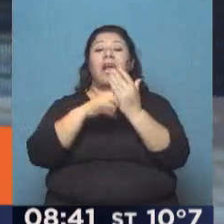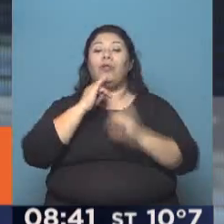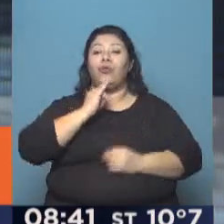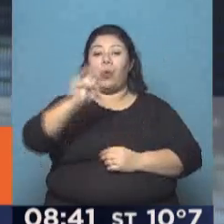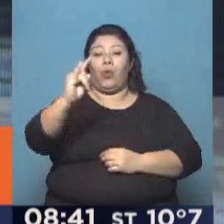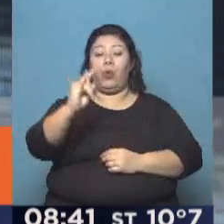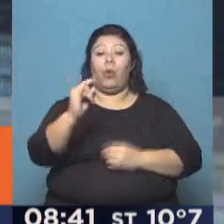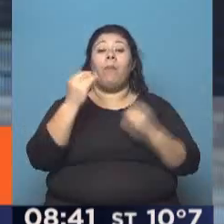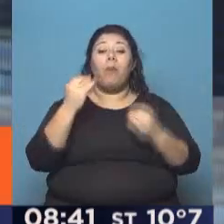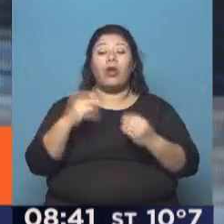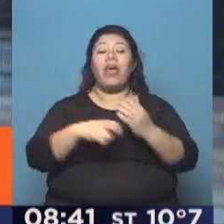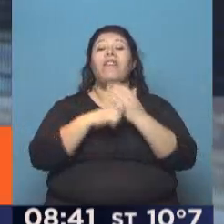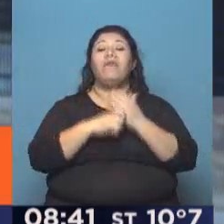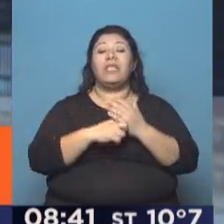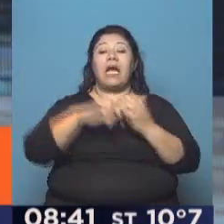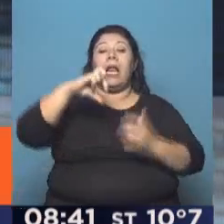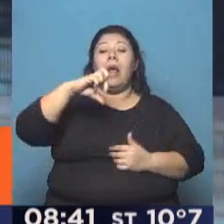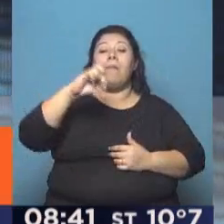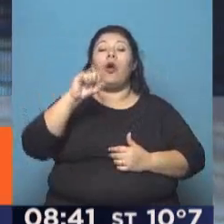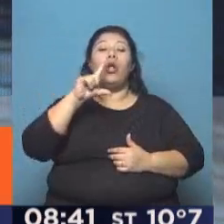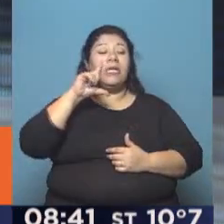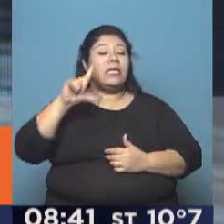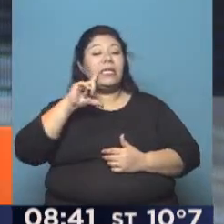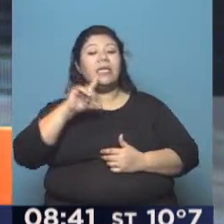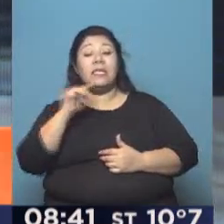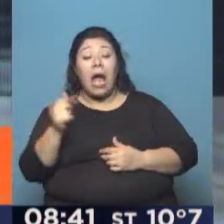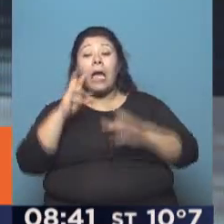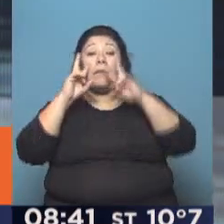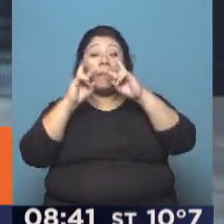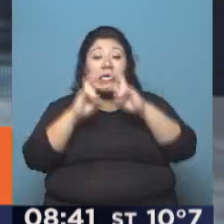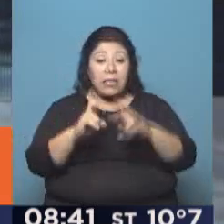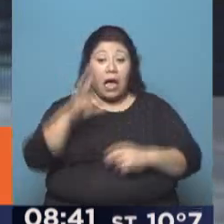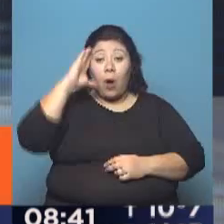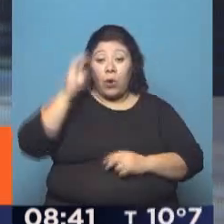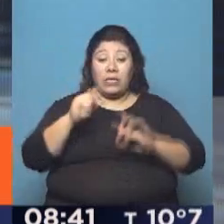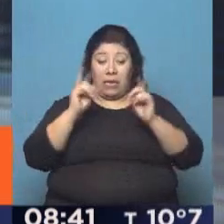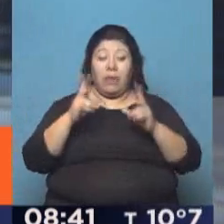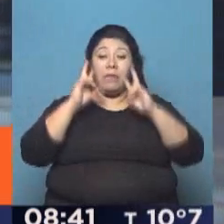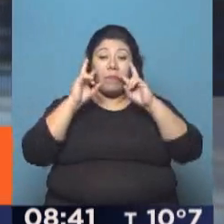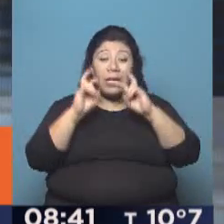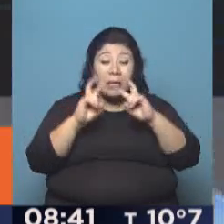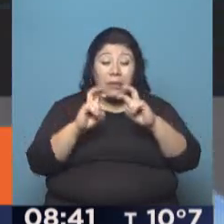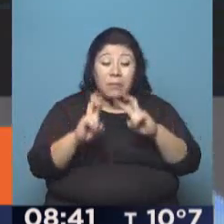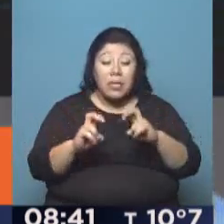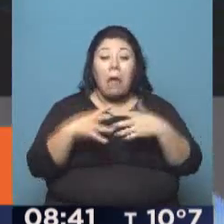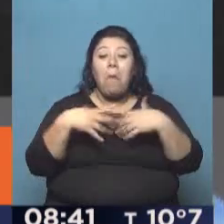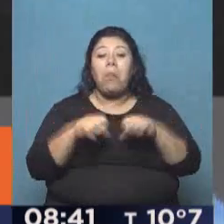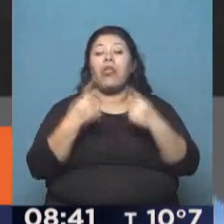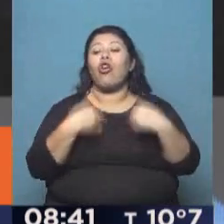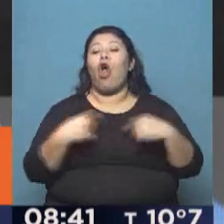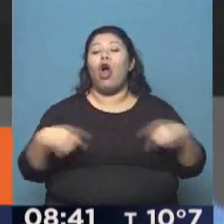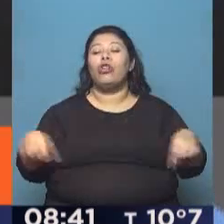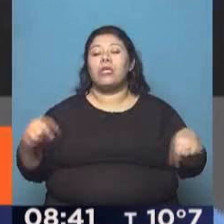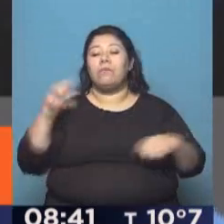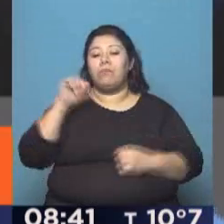el juez el fiscal solcita sobre todo viene haciendo toda una investigación para llegar al detalle de los bienes inmuebles Entonces por